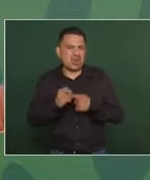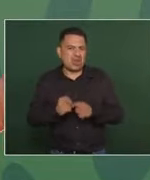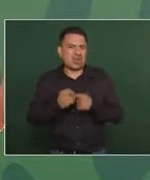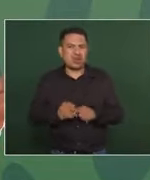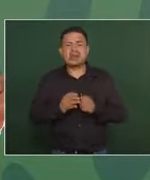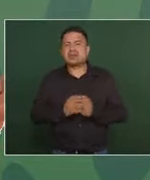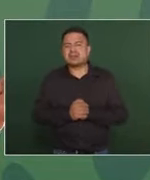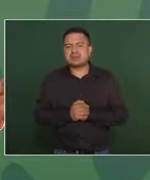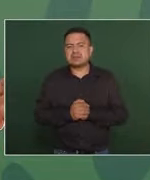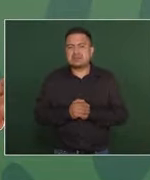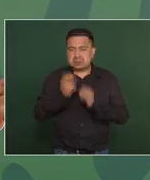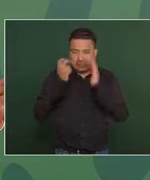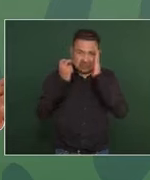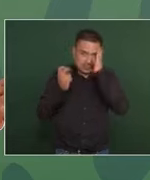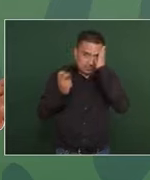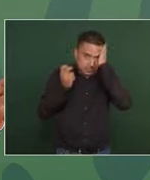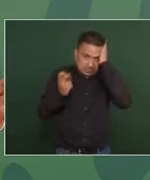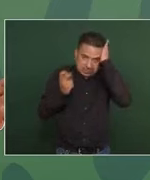Bueno, eso